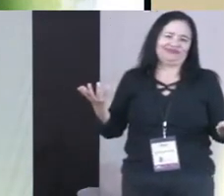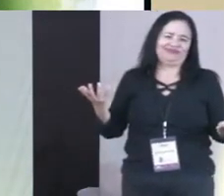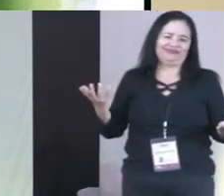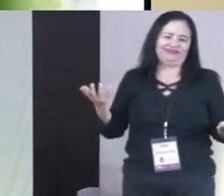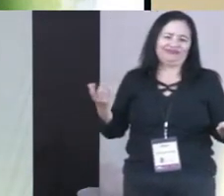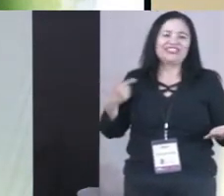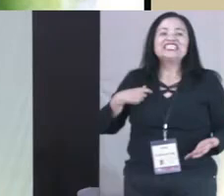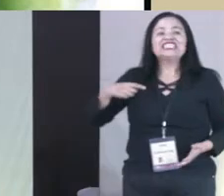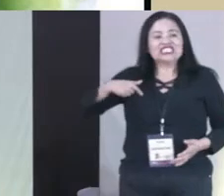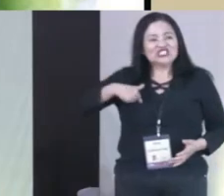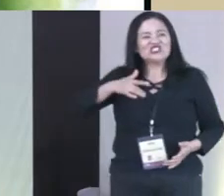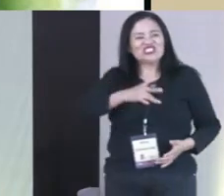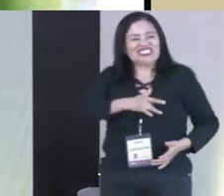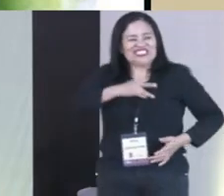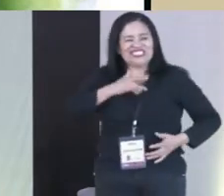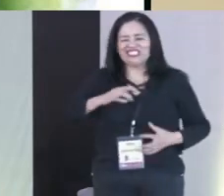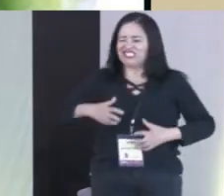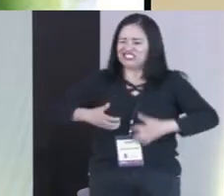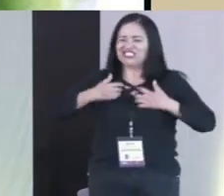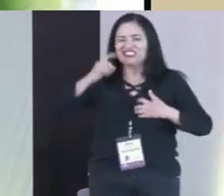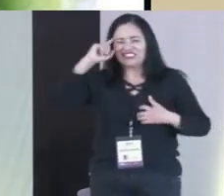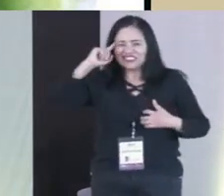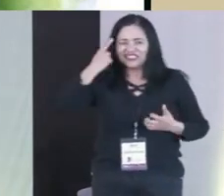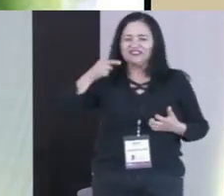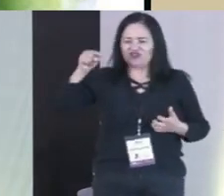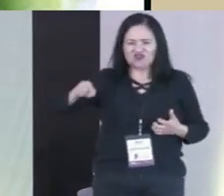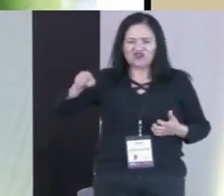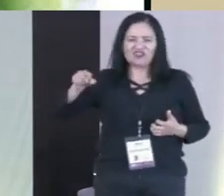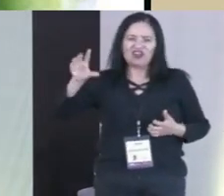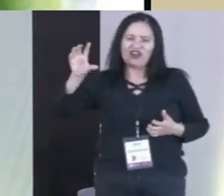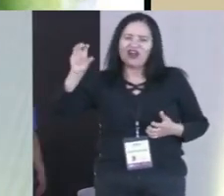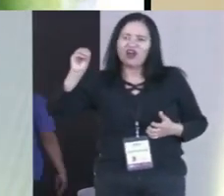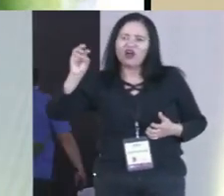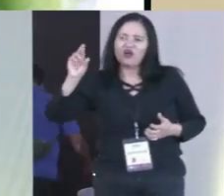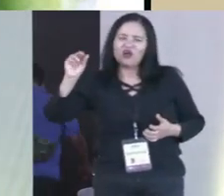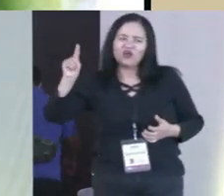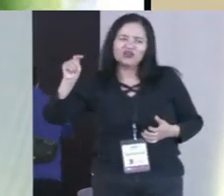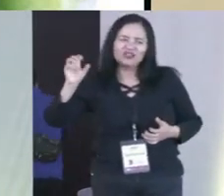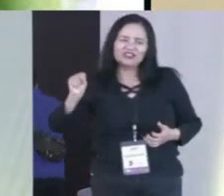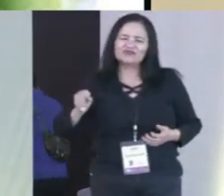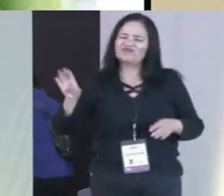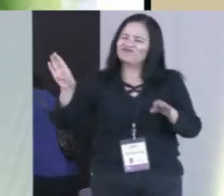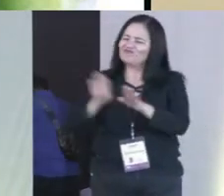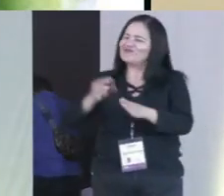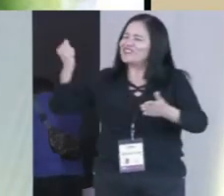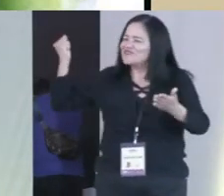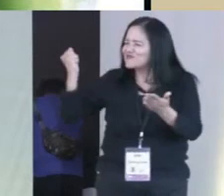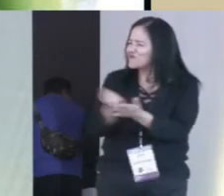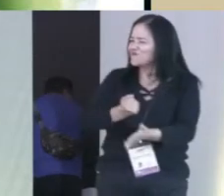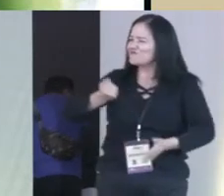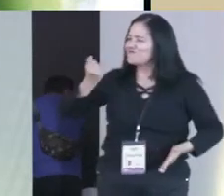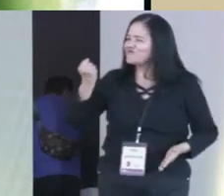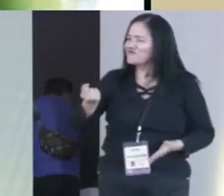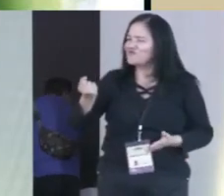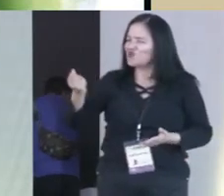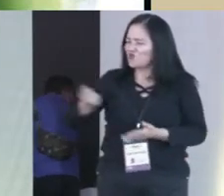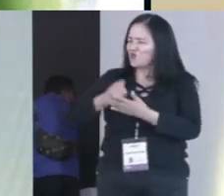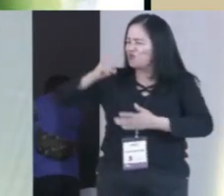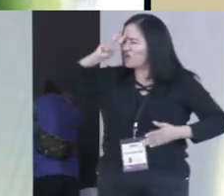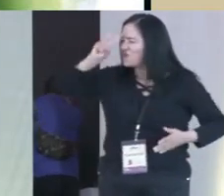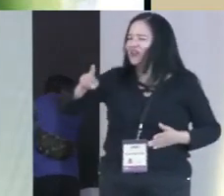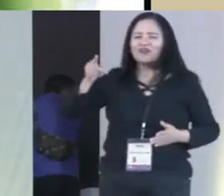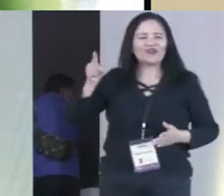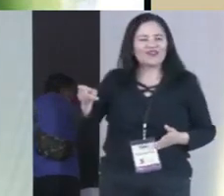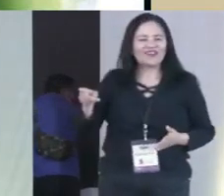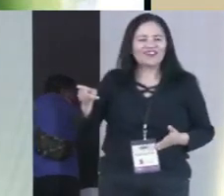Y yo sentía esa rabia contra Cortés y dije, ¿cómo me chingo a este güey, mano? O sea,